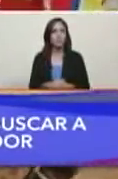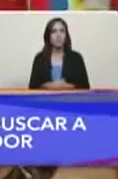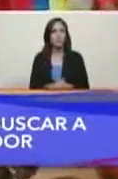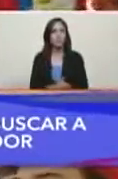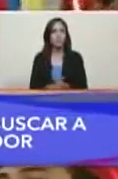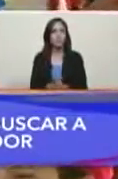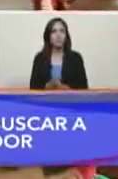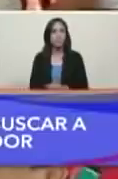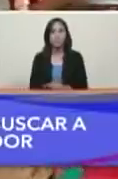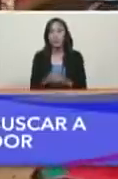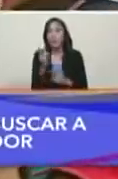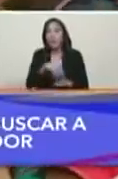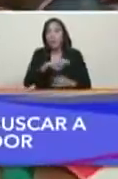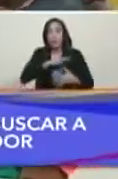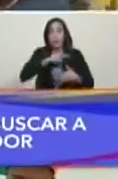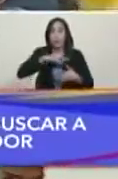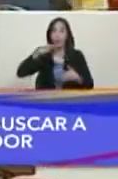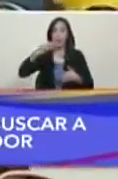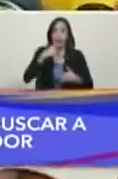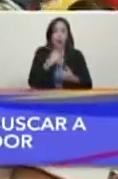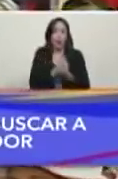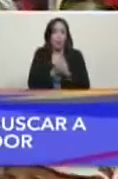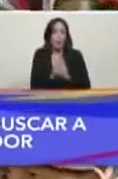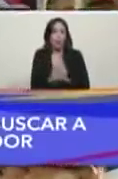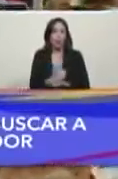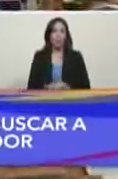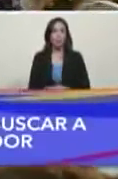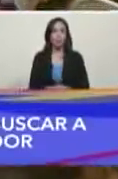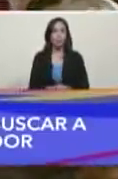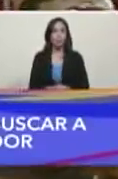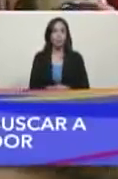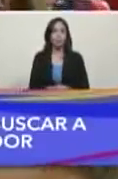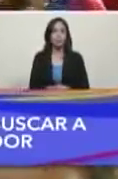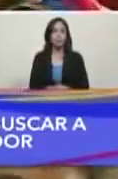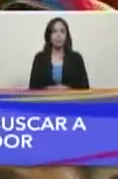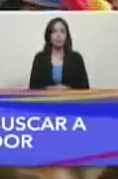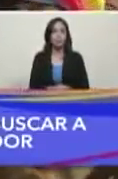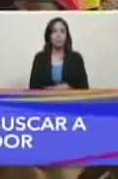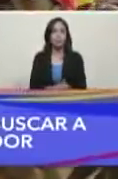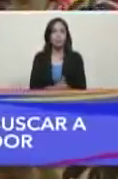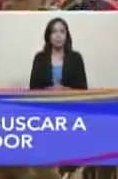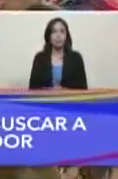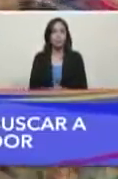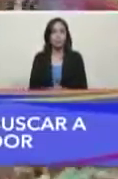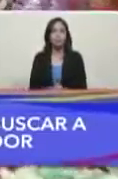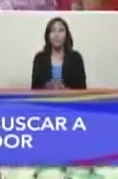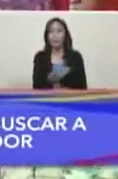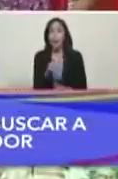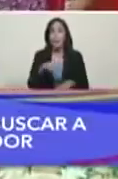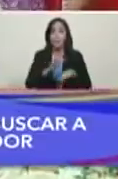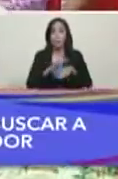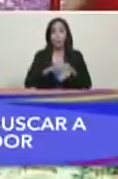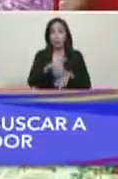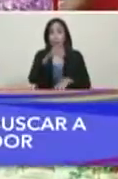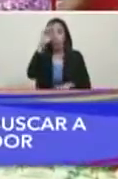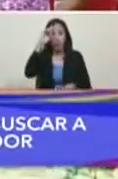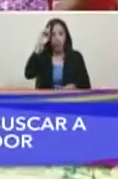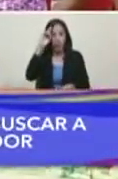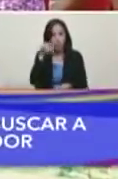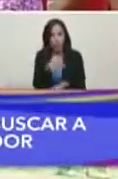en lo espiritual, vamos a salir más fortalecidos, porque tenemos